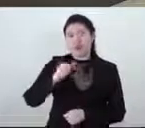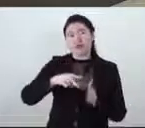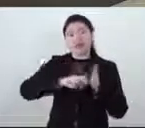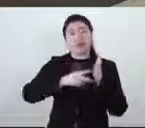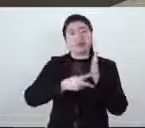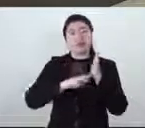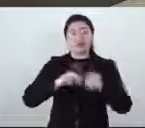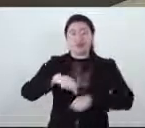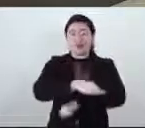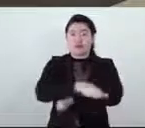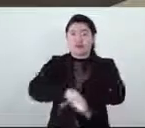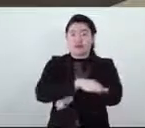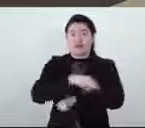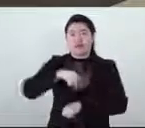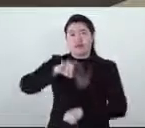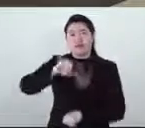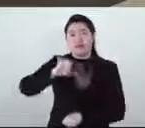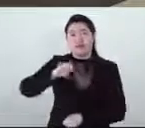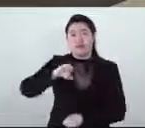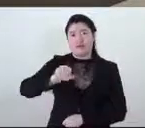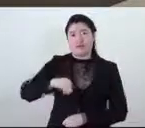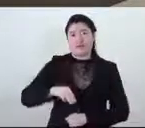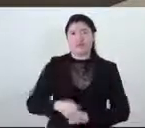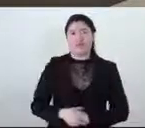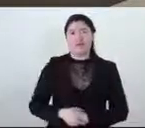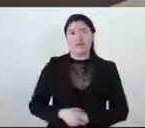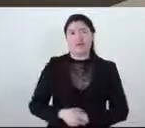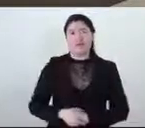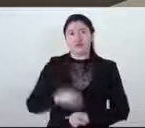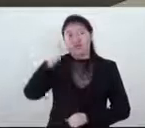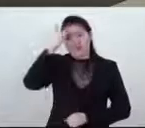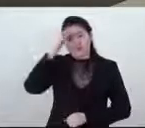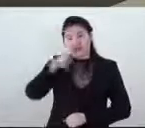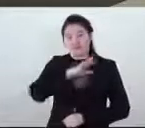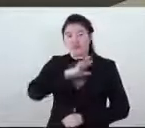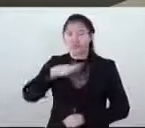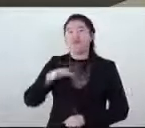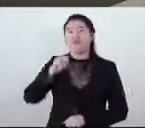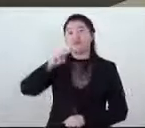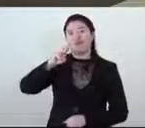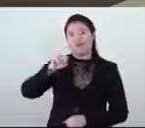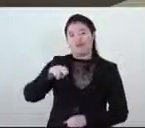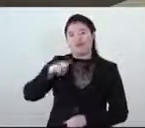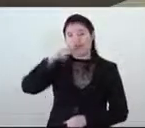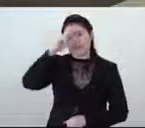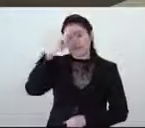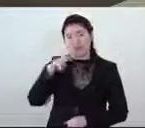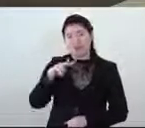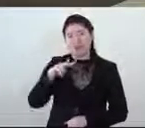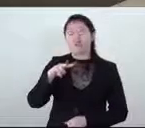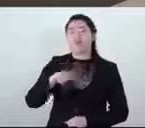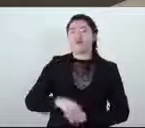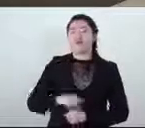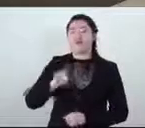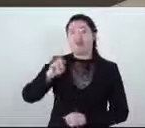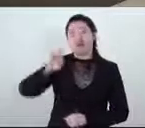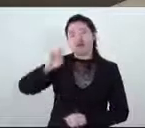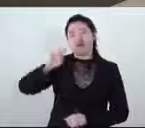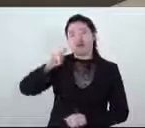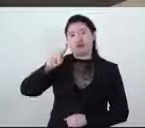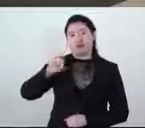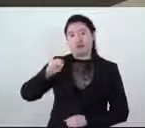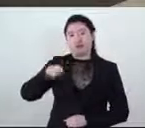Ursúa Venegas, el director general de la empresa DNB México, Ehard Inriksen, el gerente de área